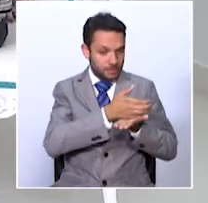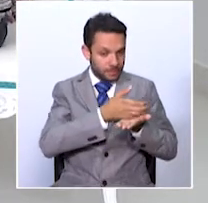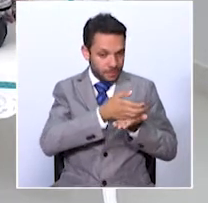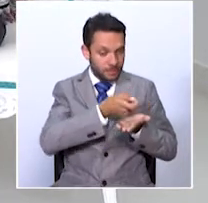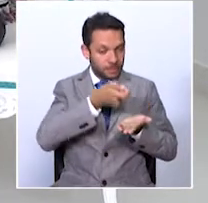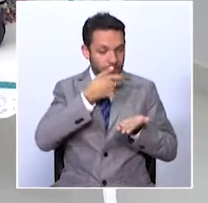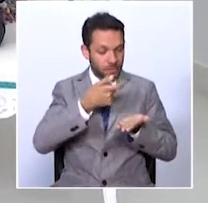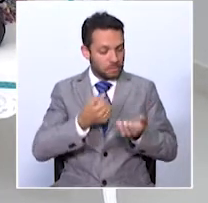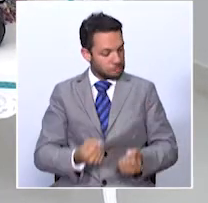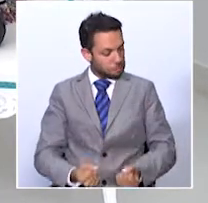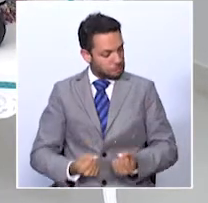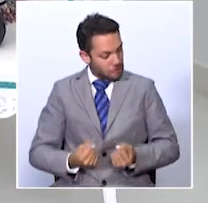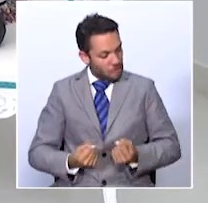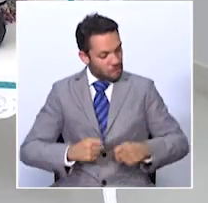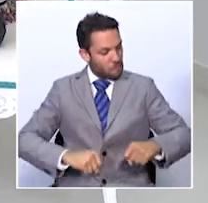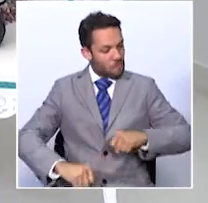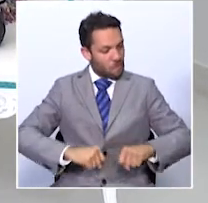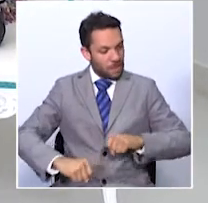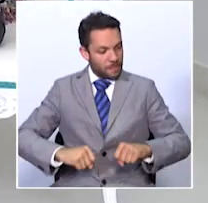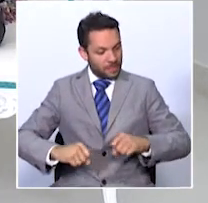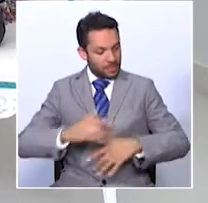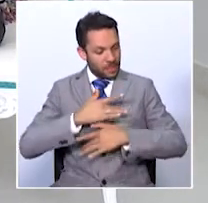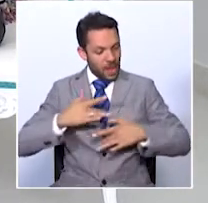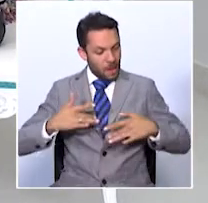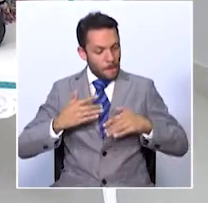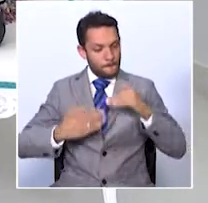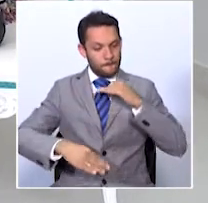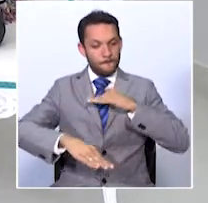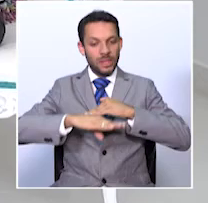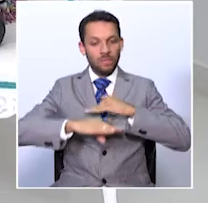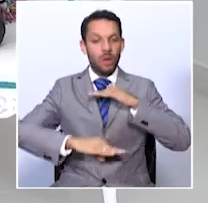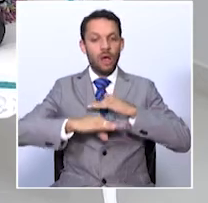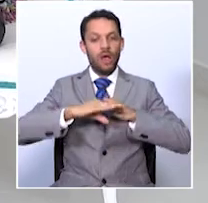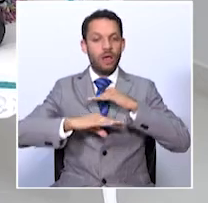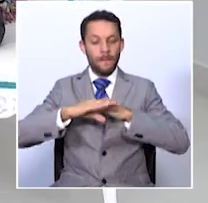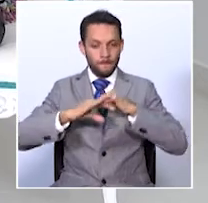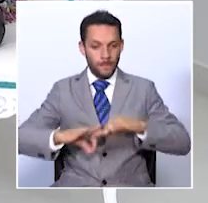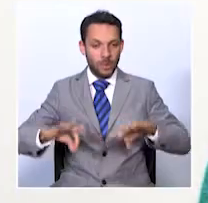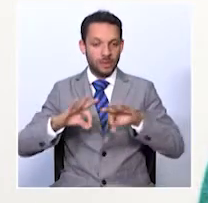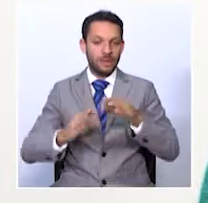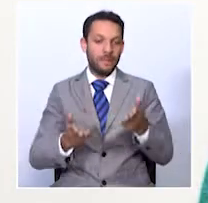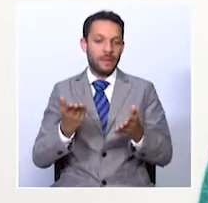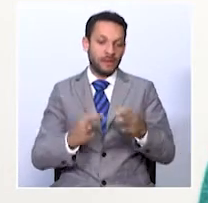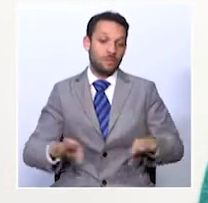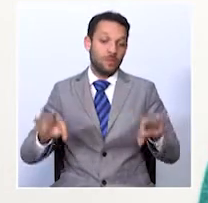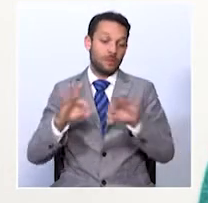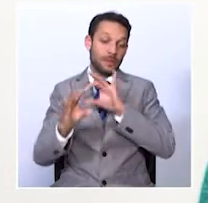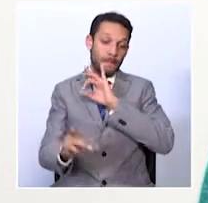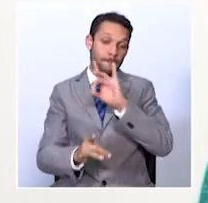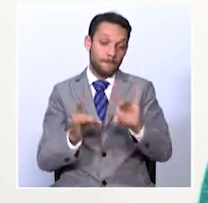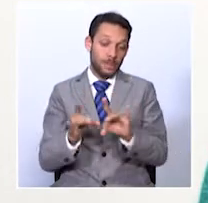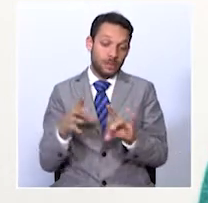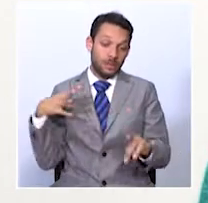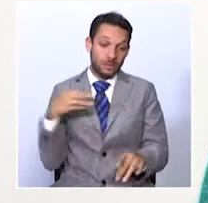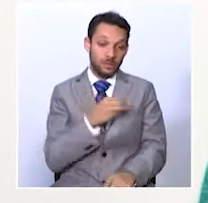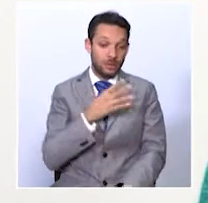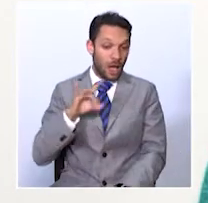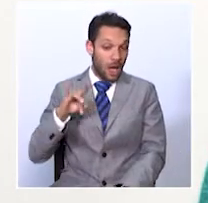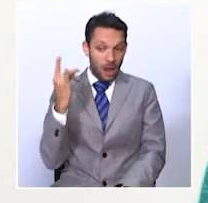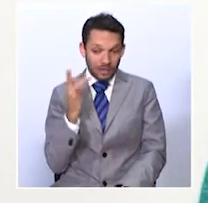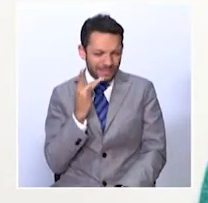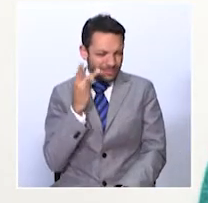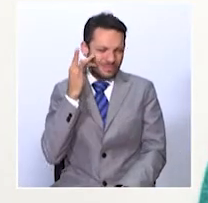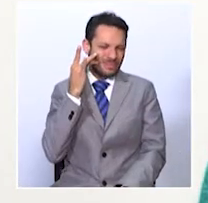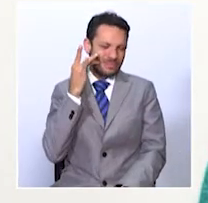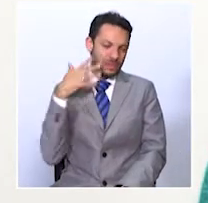ayudan para que el paciente esté detoxificado, y con los antioxidantes. Porque es muy importante que